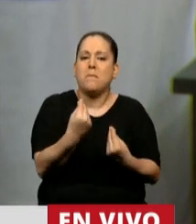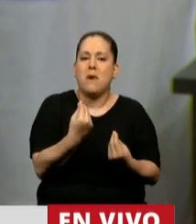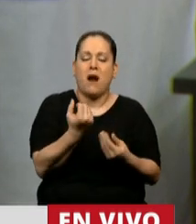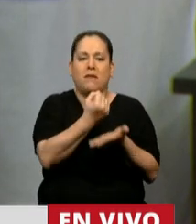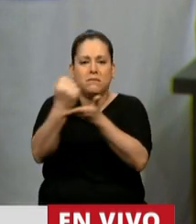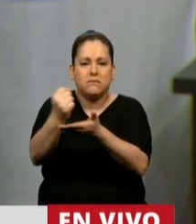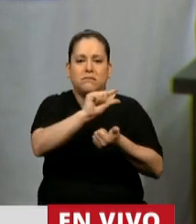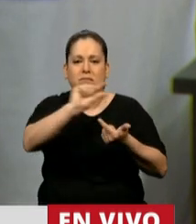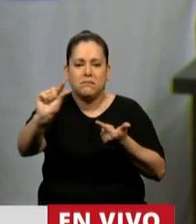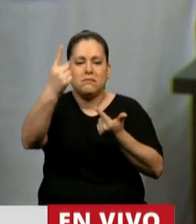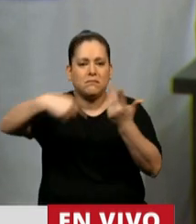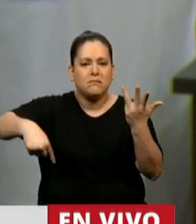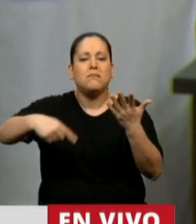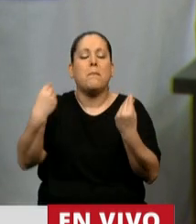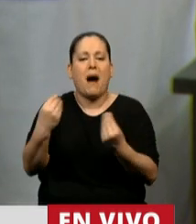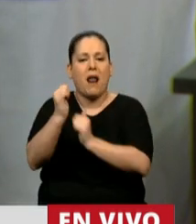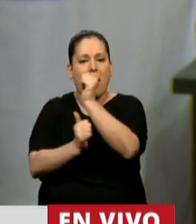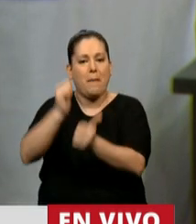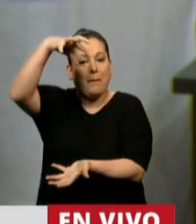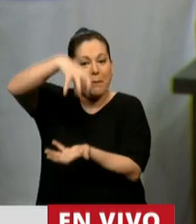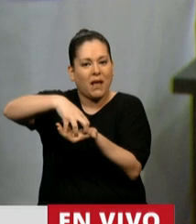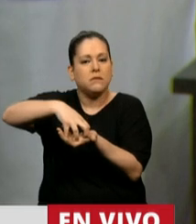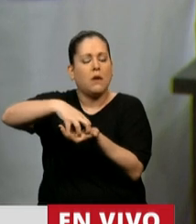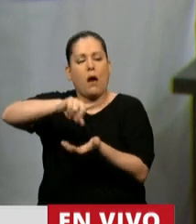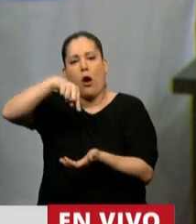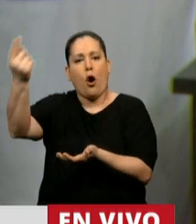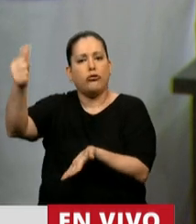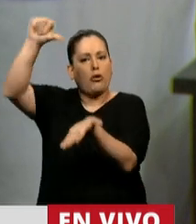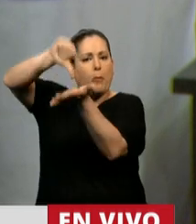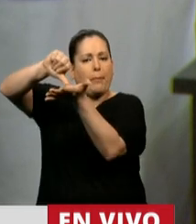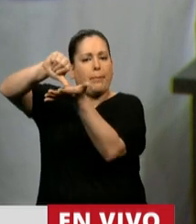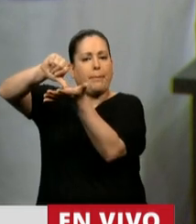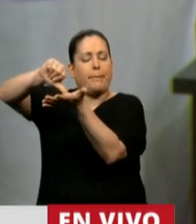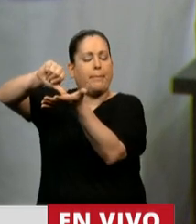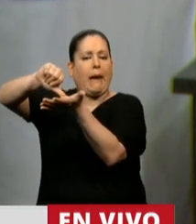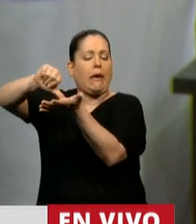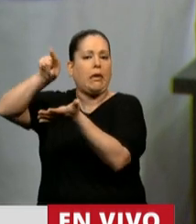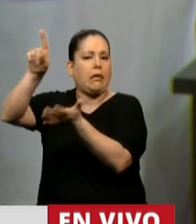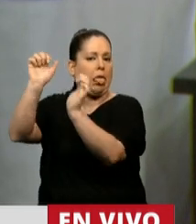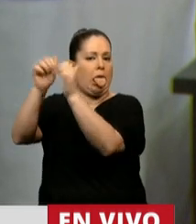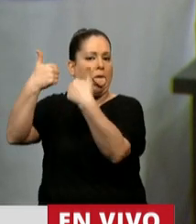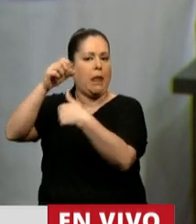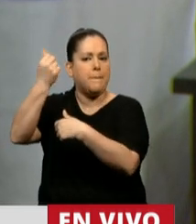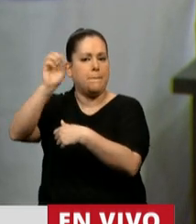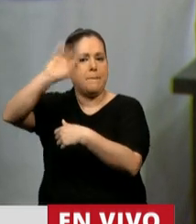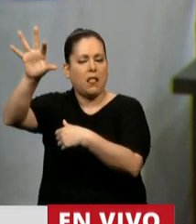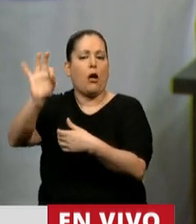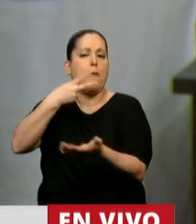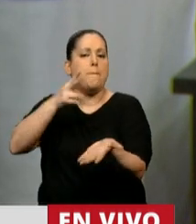empresas domiciliadas en paraísos Fiscales o aquellas comprobada evasión